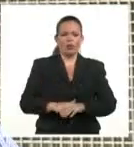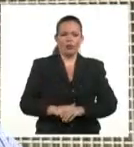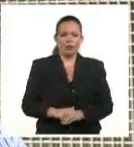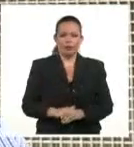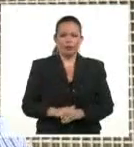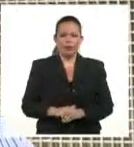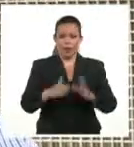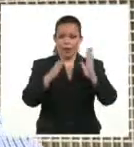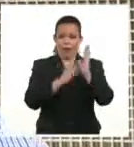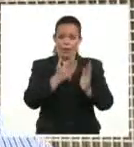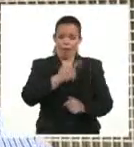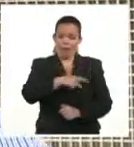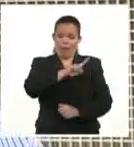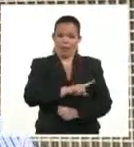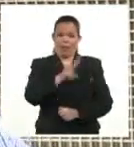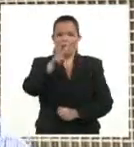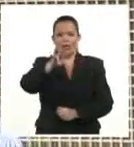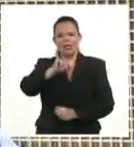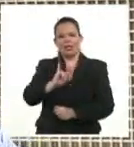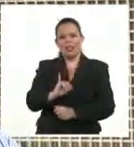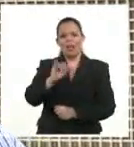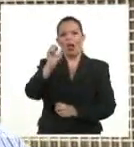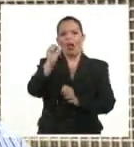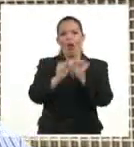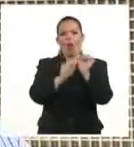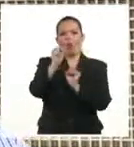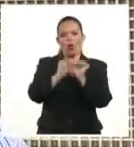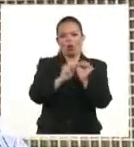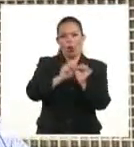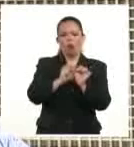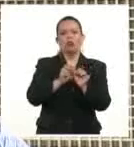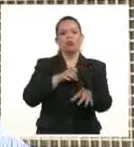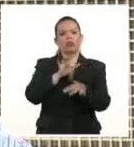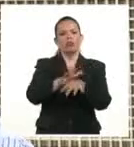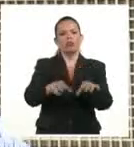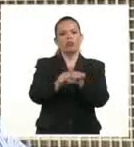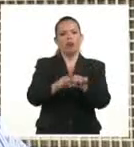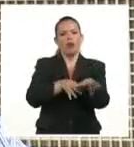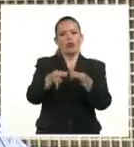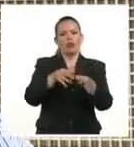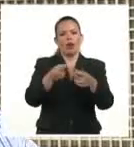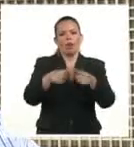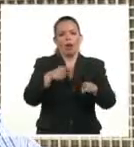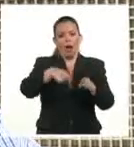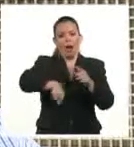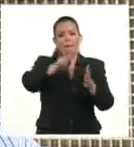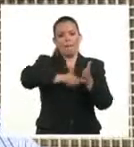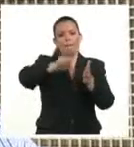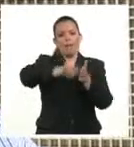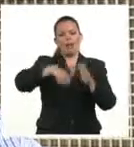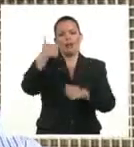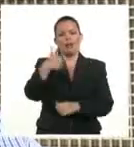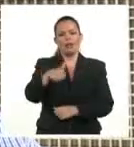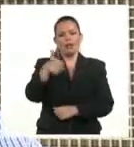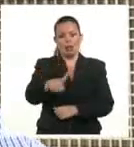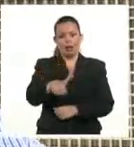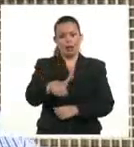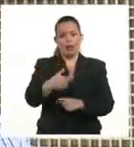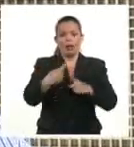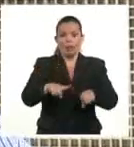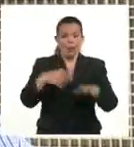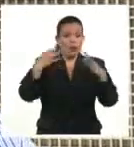pasado hicimos 26 motores que devolvimos la potencia y este mes tenemos un plan de 10 motores y